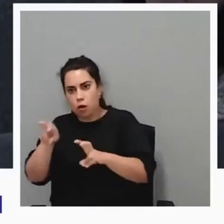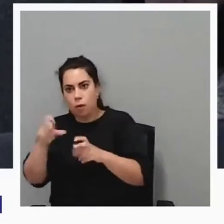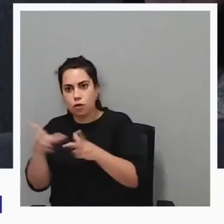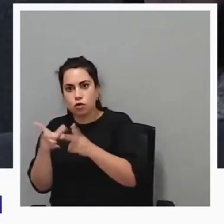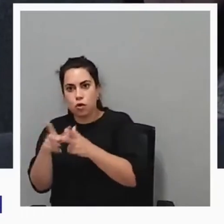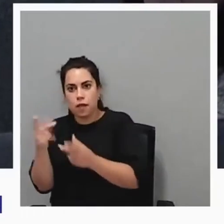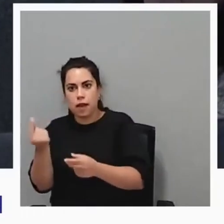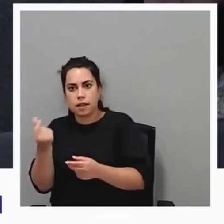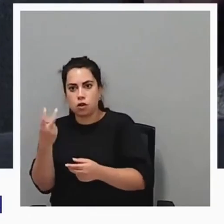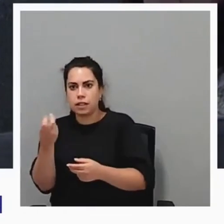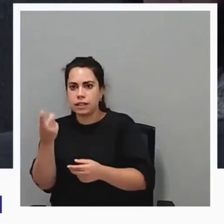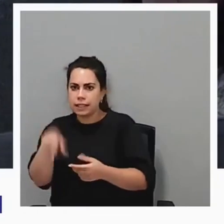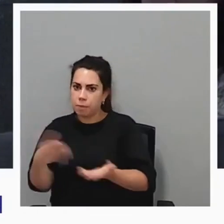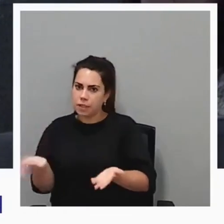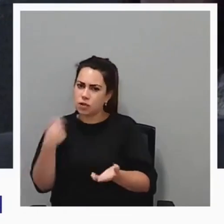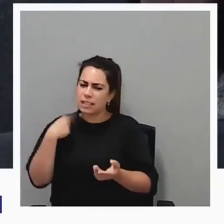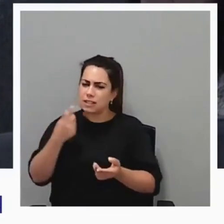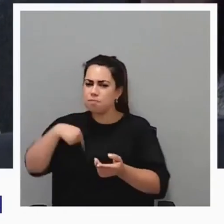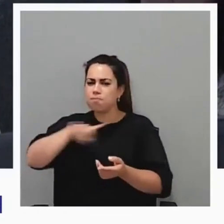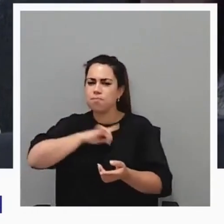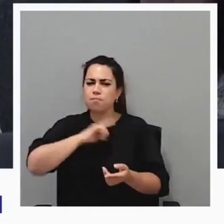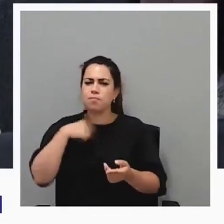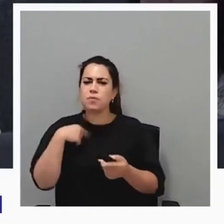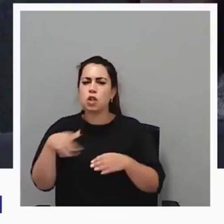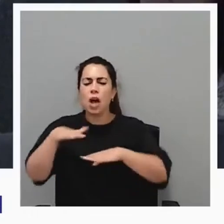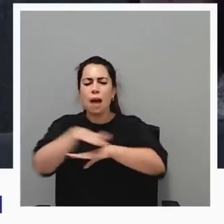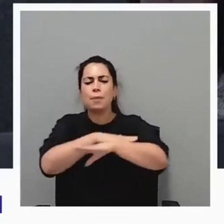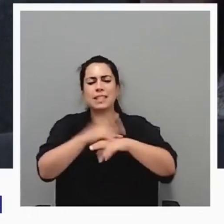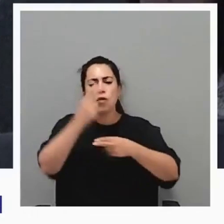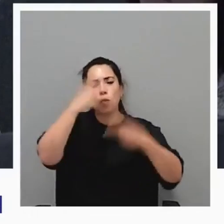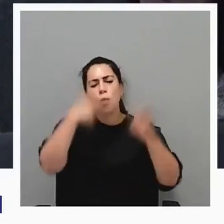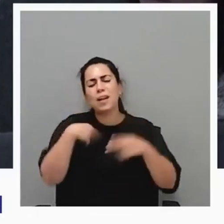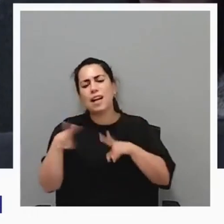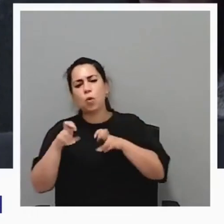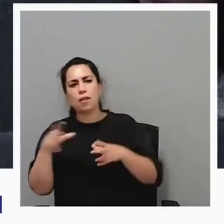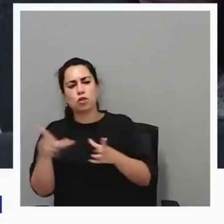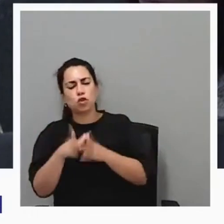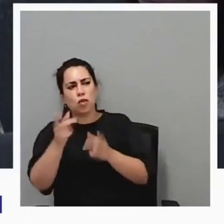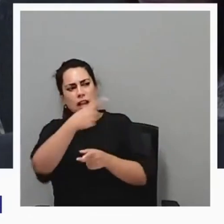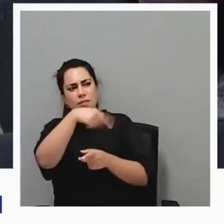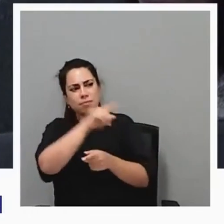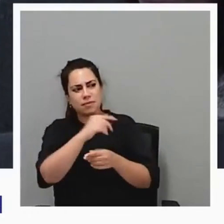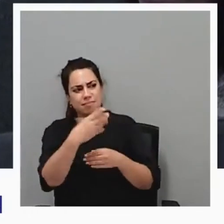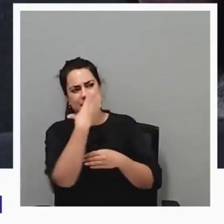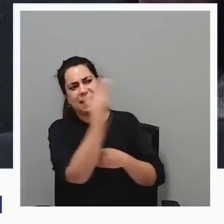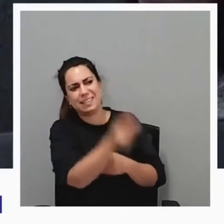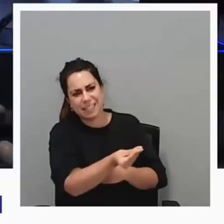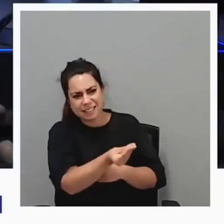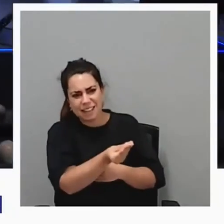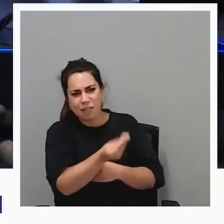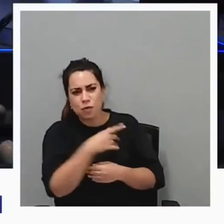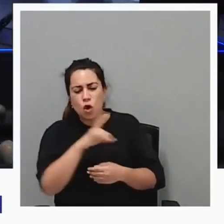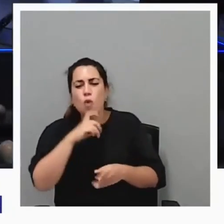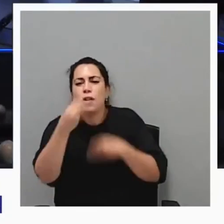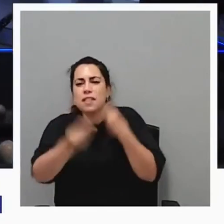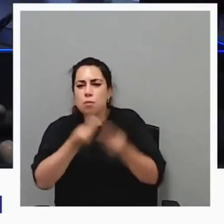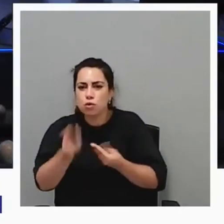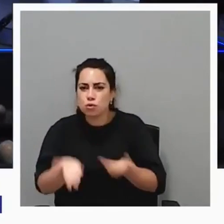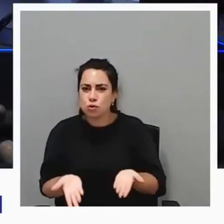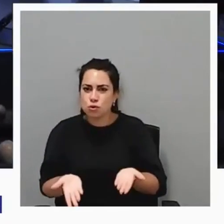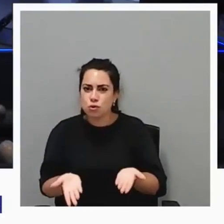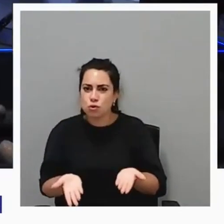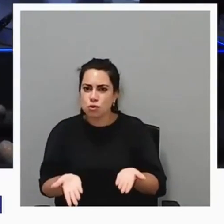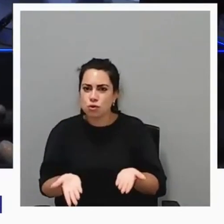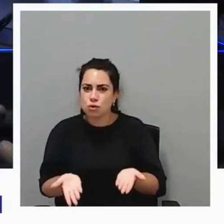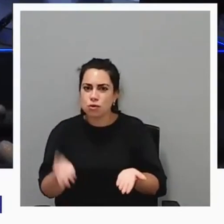sea entendible para la administración pública? ¿Cómo cambiamos el chip? ¿Cómo creéis vosotros que es lo que nos falta? Eso, querida Lola,